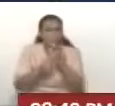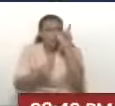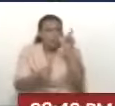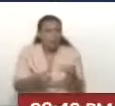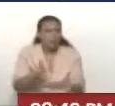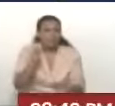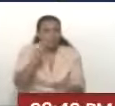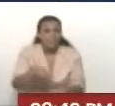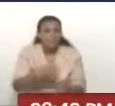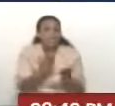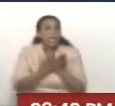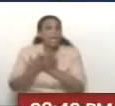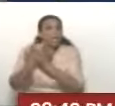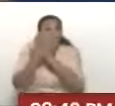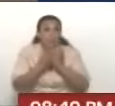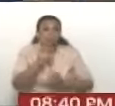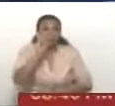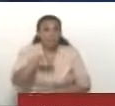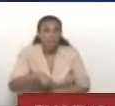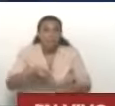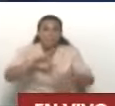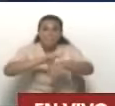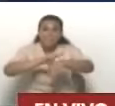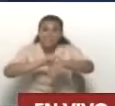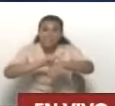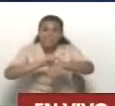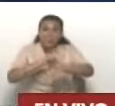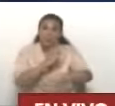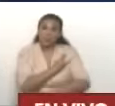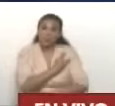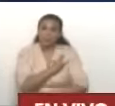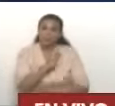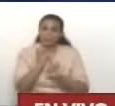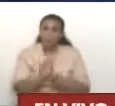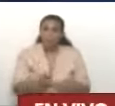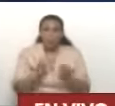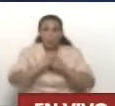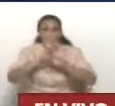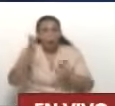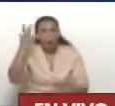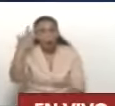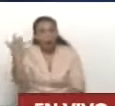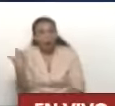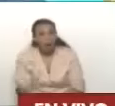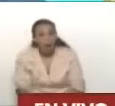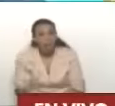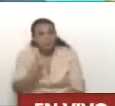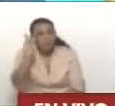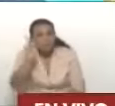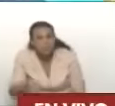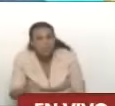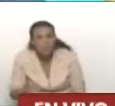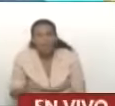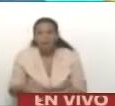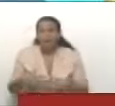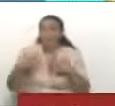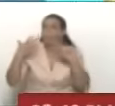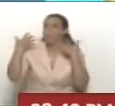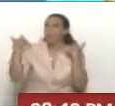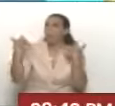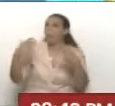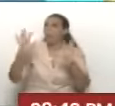que también está estudiando. Está estudiando medicina, presidente. No te creo, Victoria.